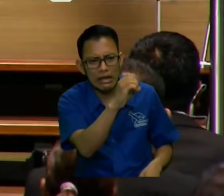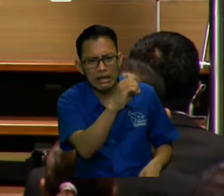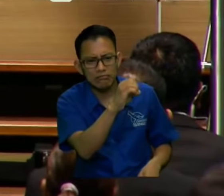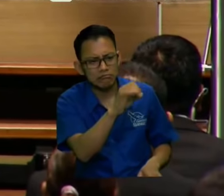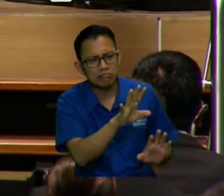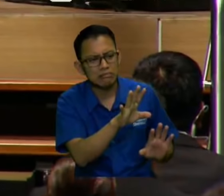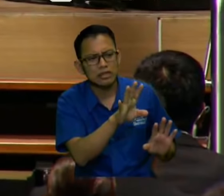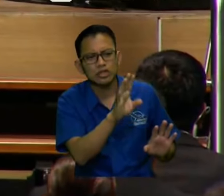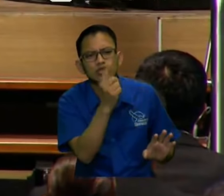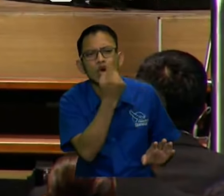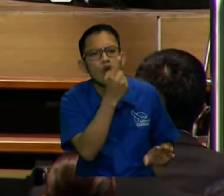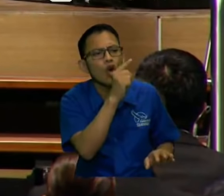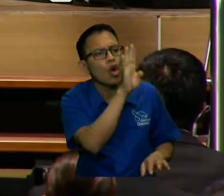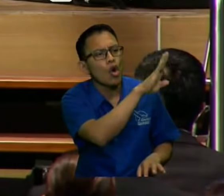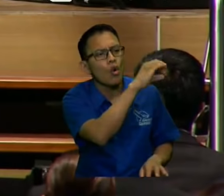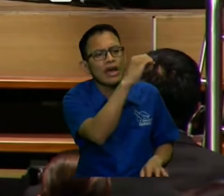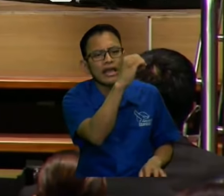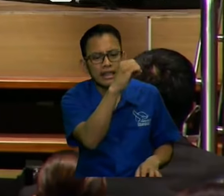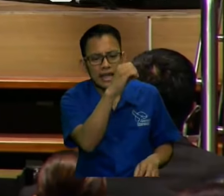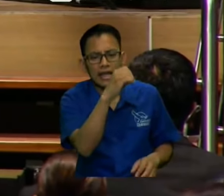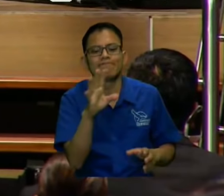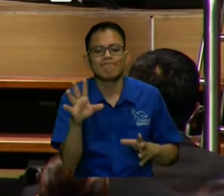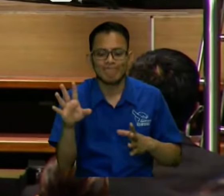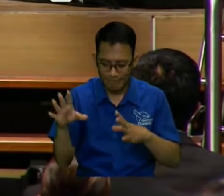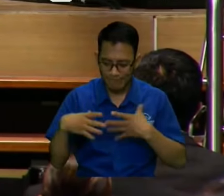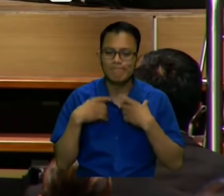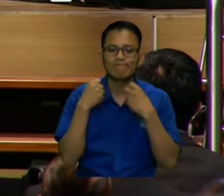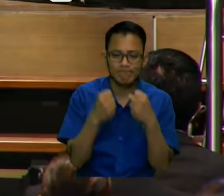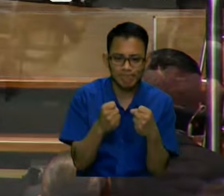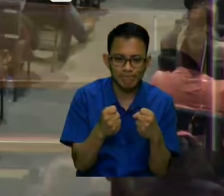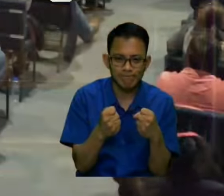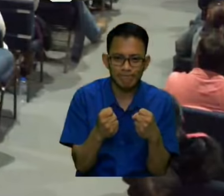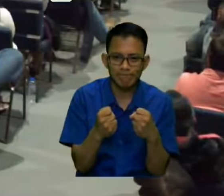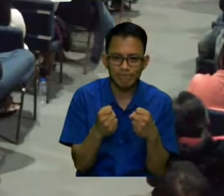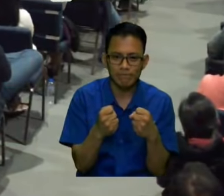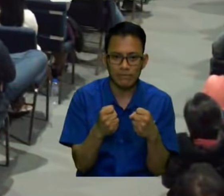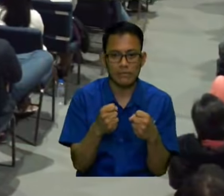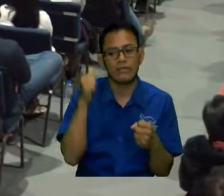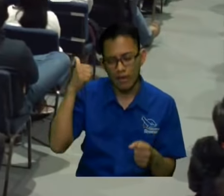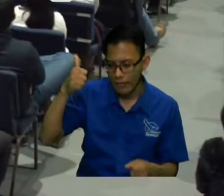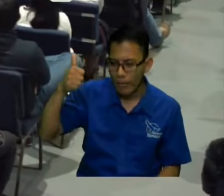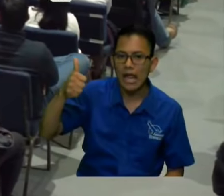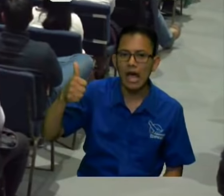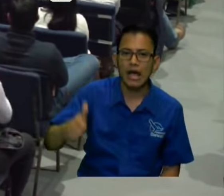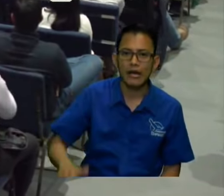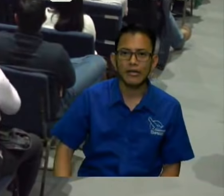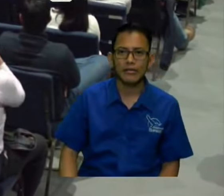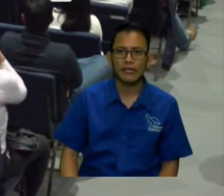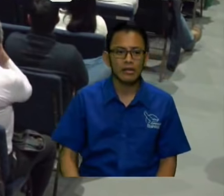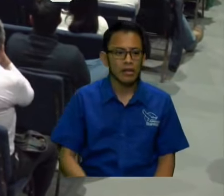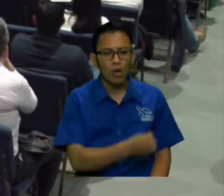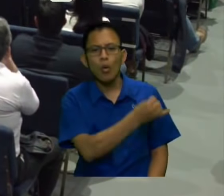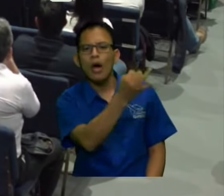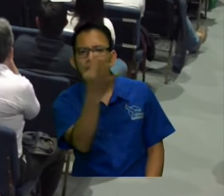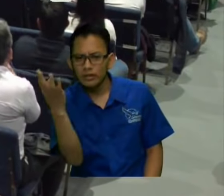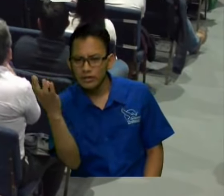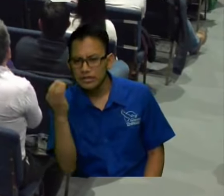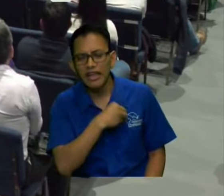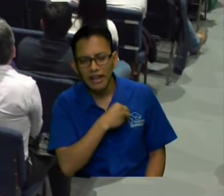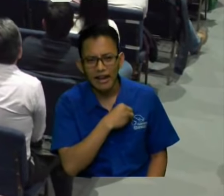40, 10 no, 40 sí. Está buena la pastilla, ¿sí? ¿Cuántos quieren esa pastilla de